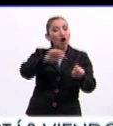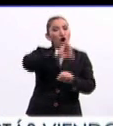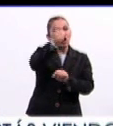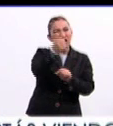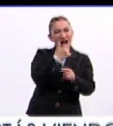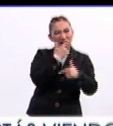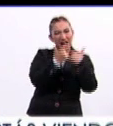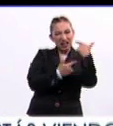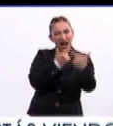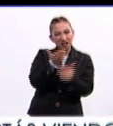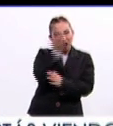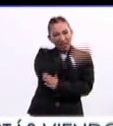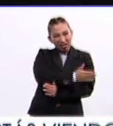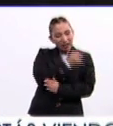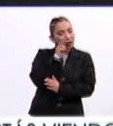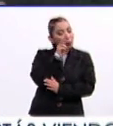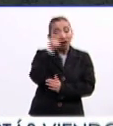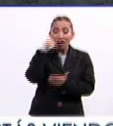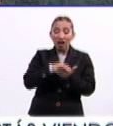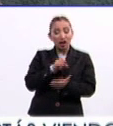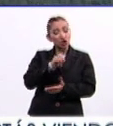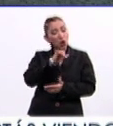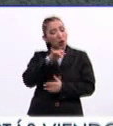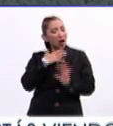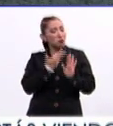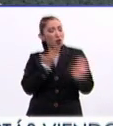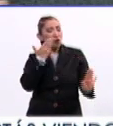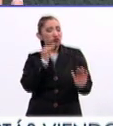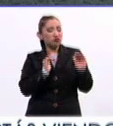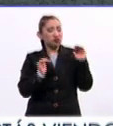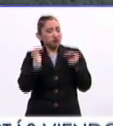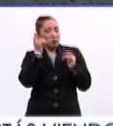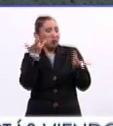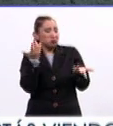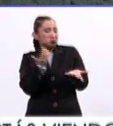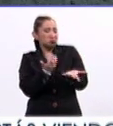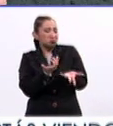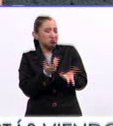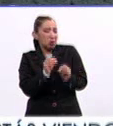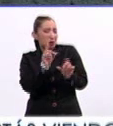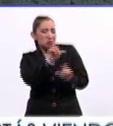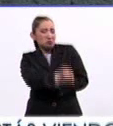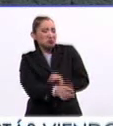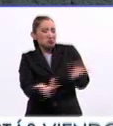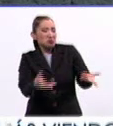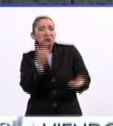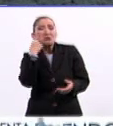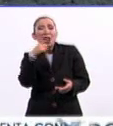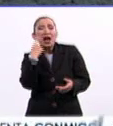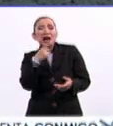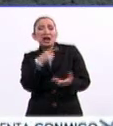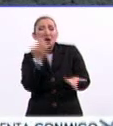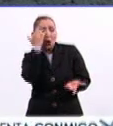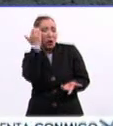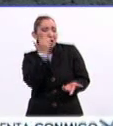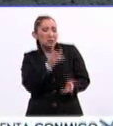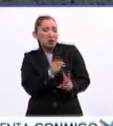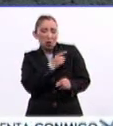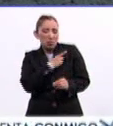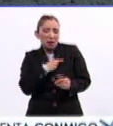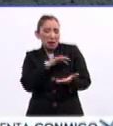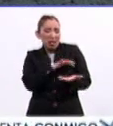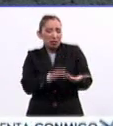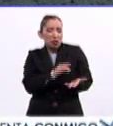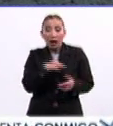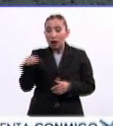que consideraban que era Sor Juana cosa menor, ¿no? Cosa horrible, ¿no? Que no se debía leer. Ellos dicen, claro que no, Sor